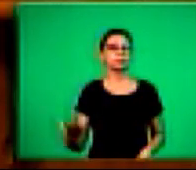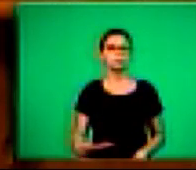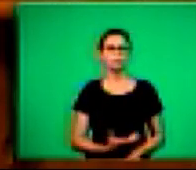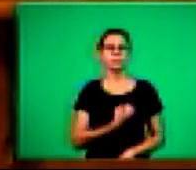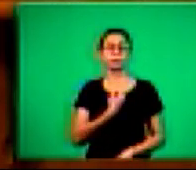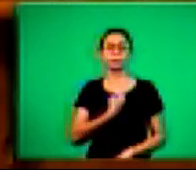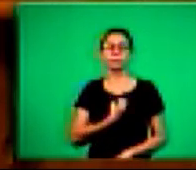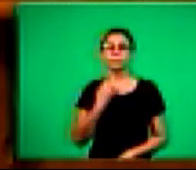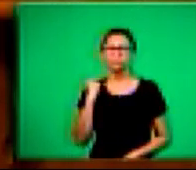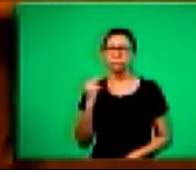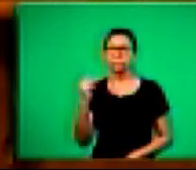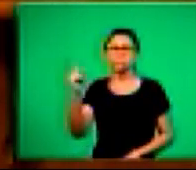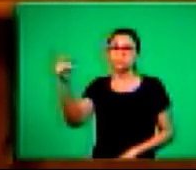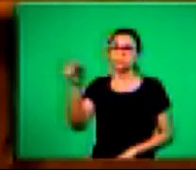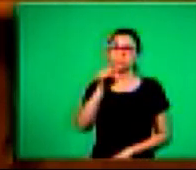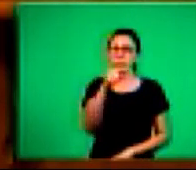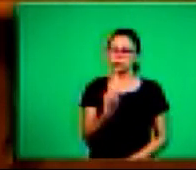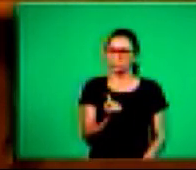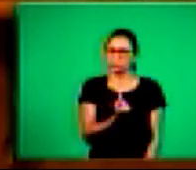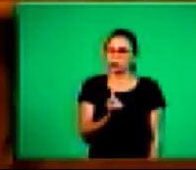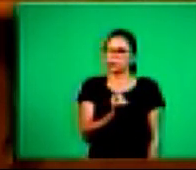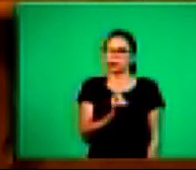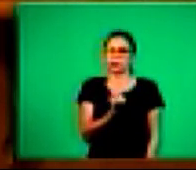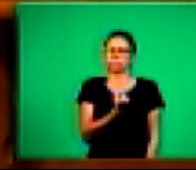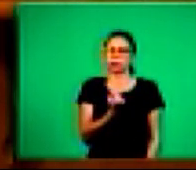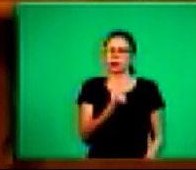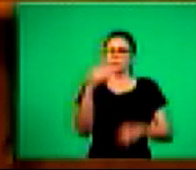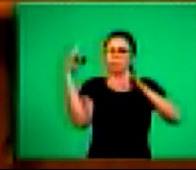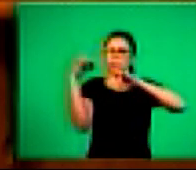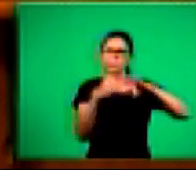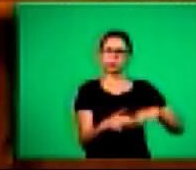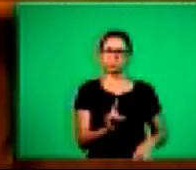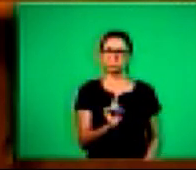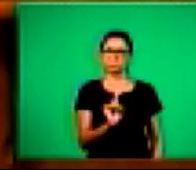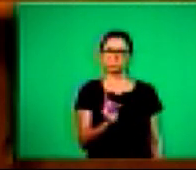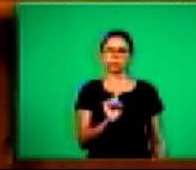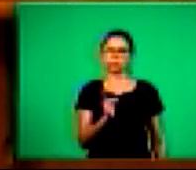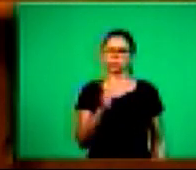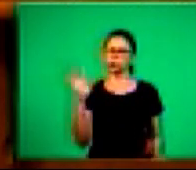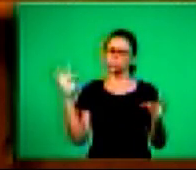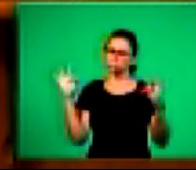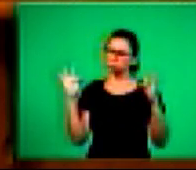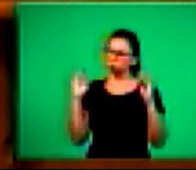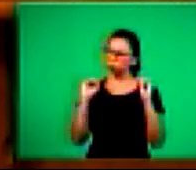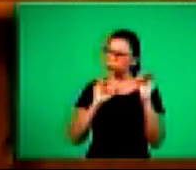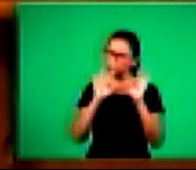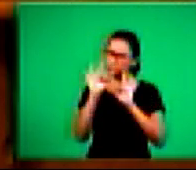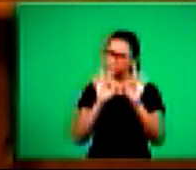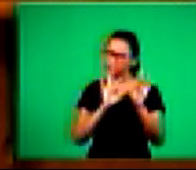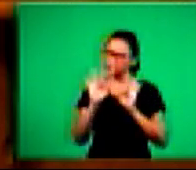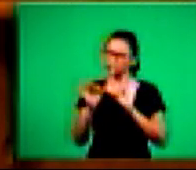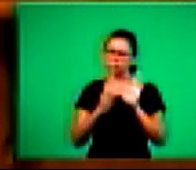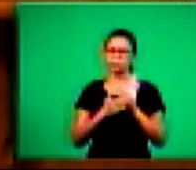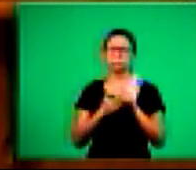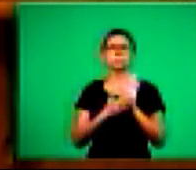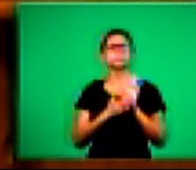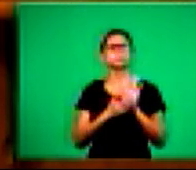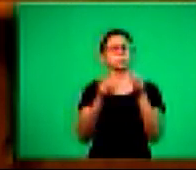el hombre no está solo que no está abandonado todo fue creado